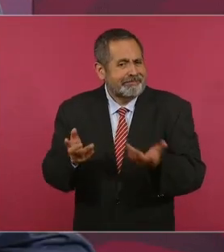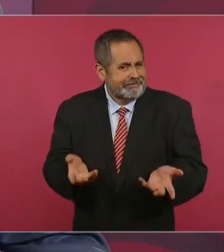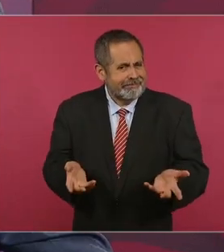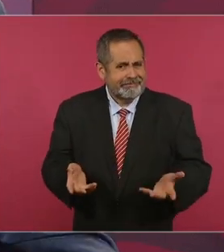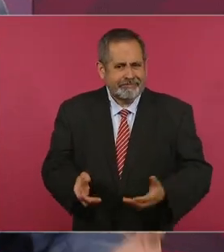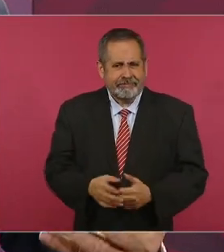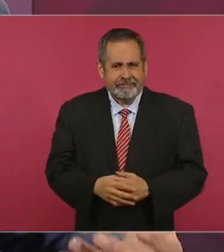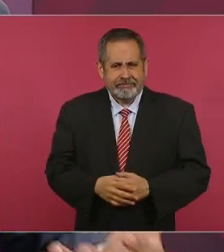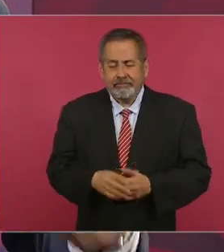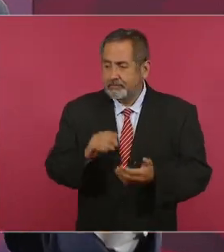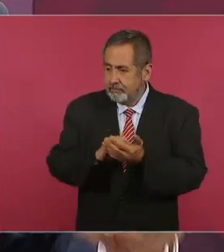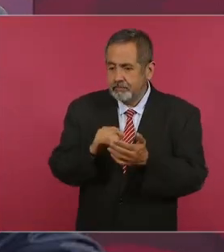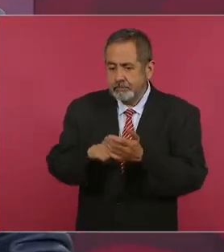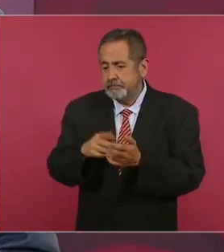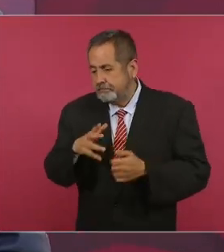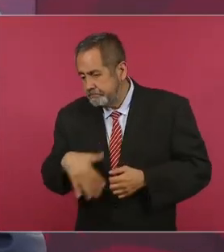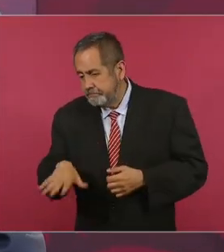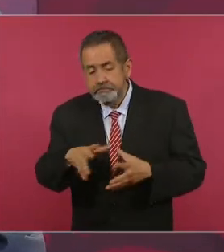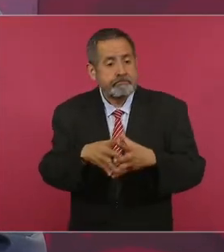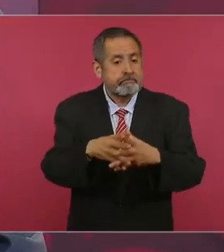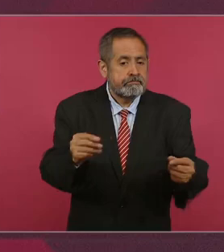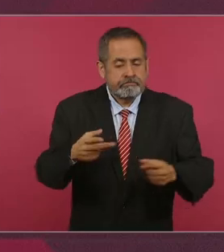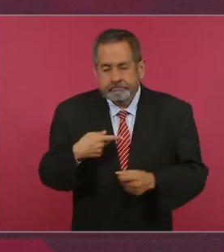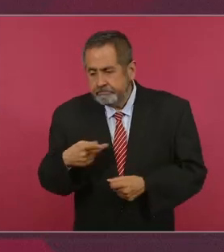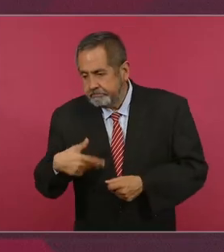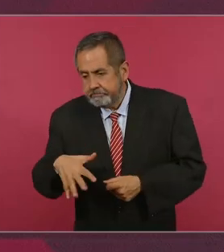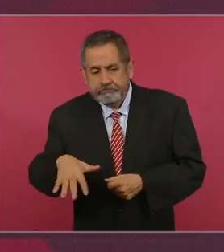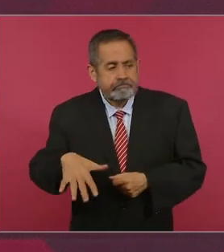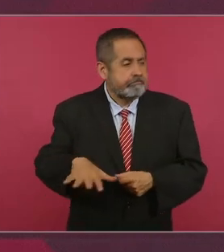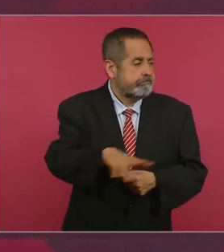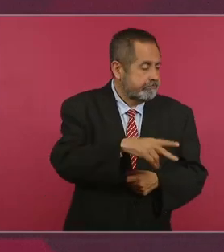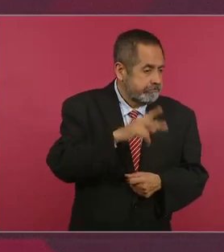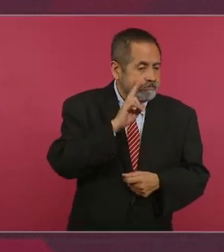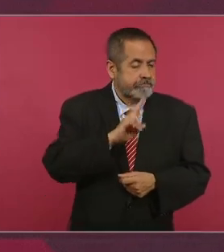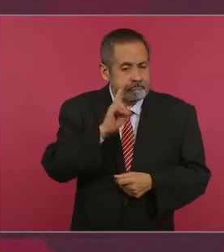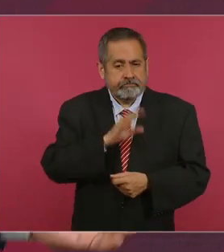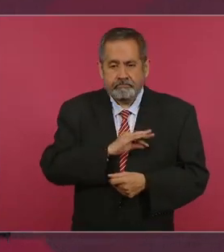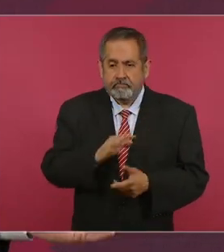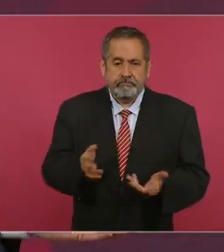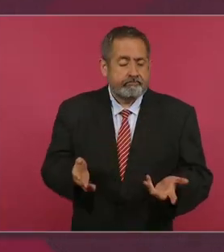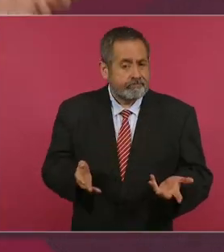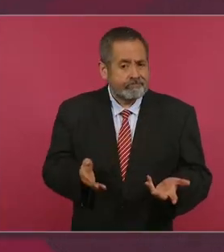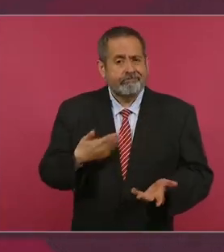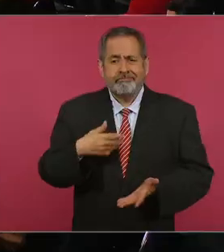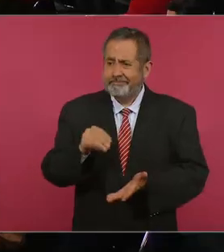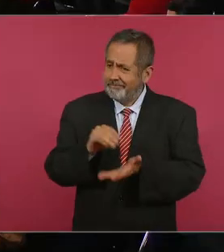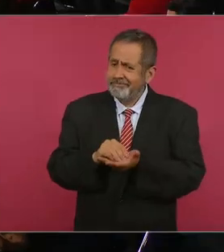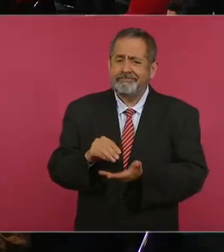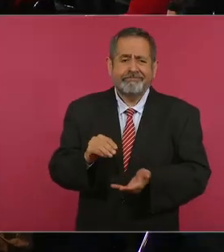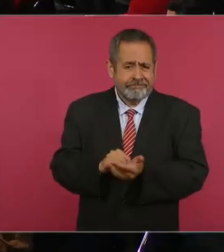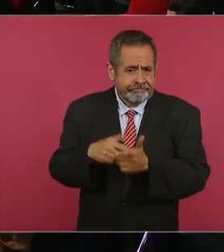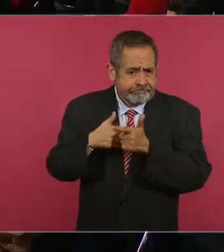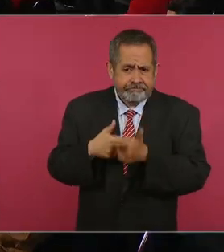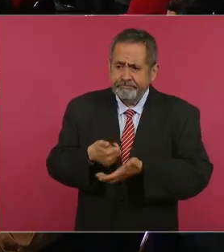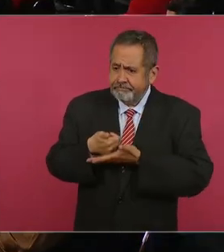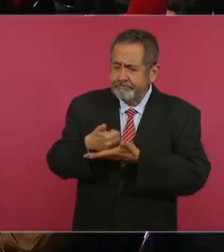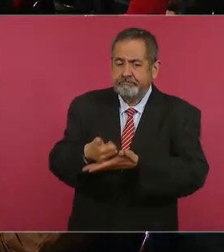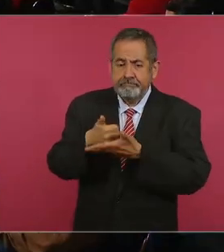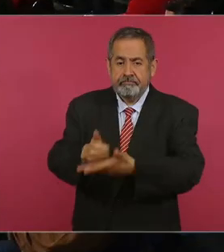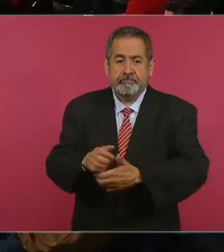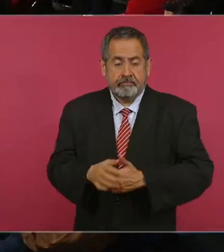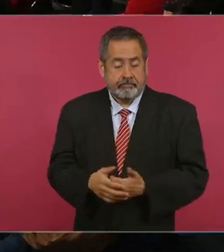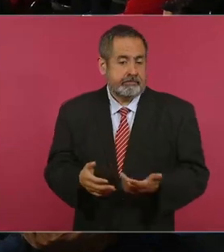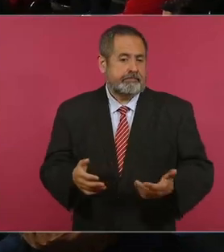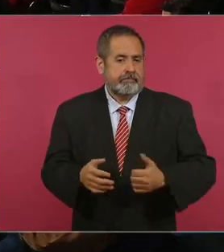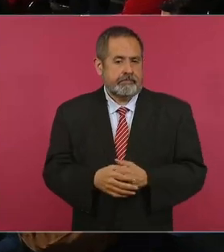y sigue la búsqueda de desaparecidos y estamos ayudando en todo.